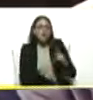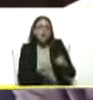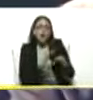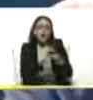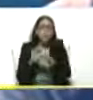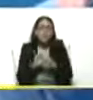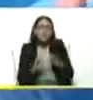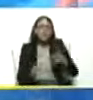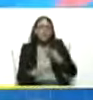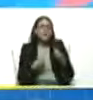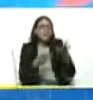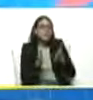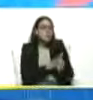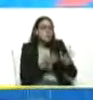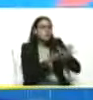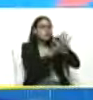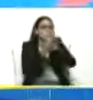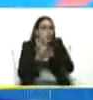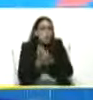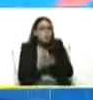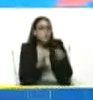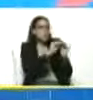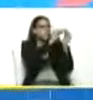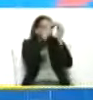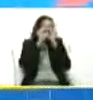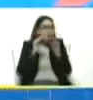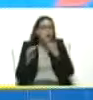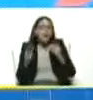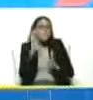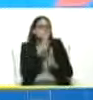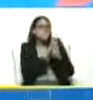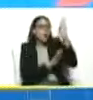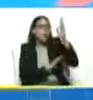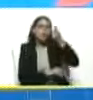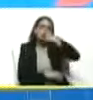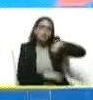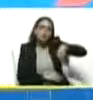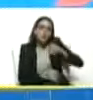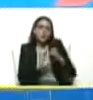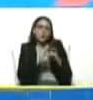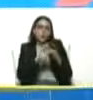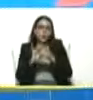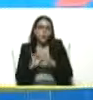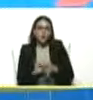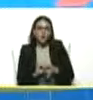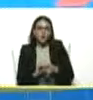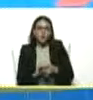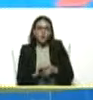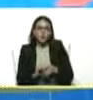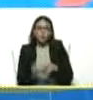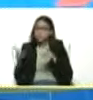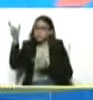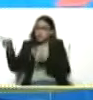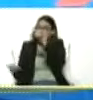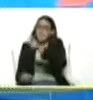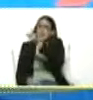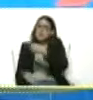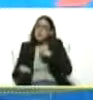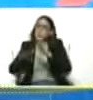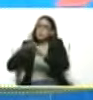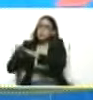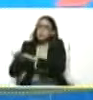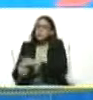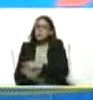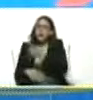allá, mejorar por aquí, mejorar por allá. Adán, Luigi, Camacho,